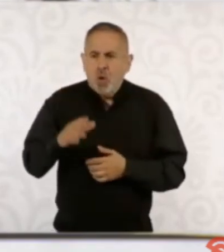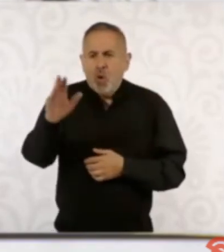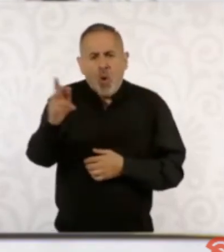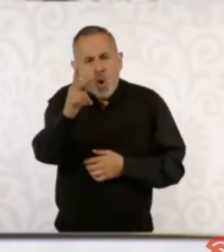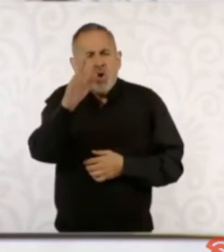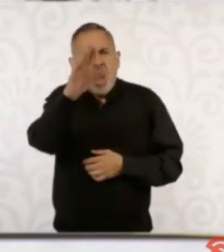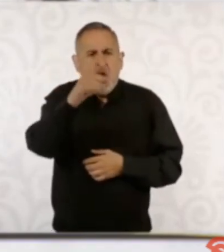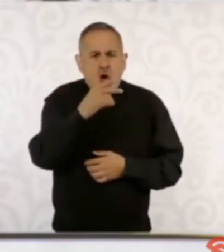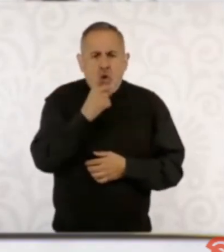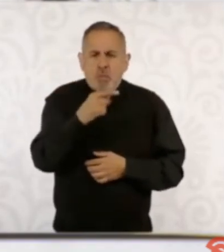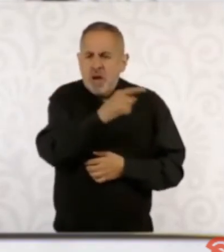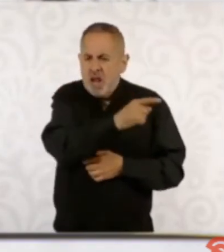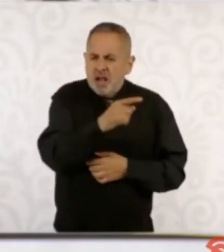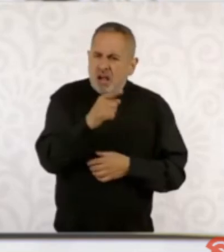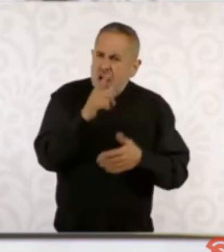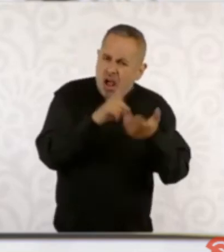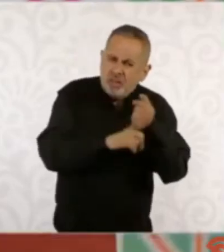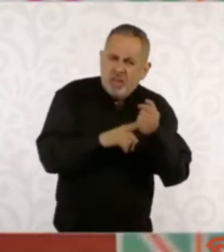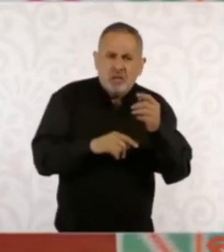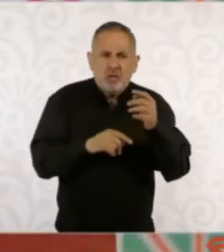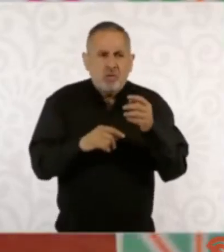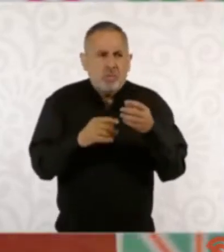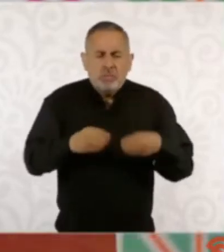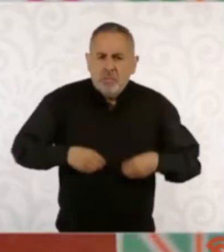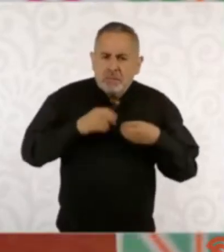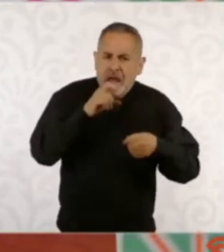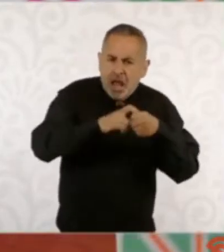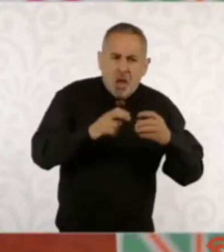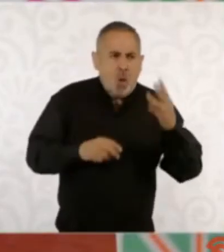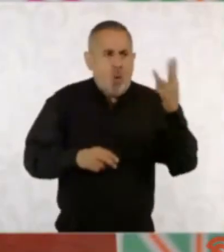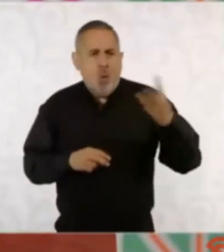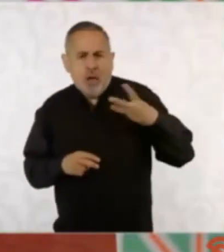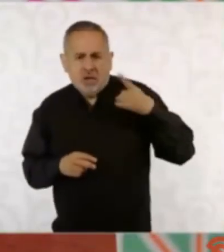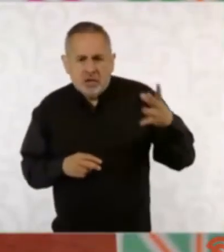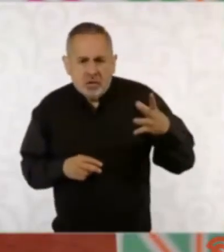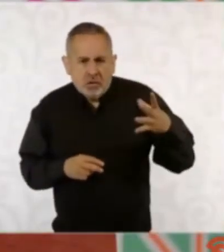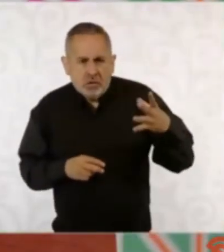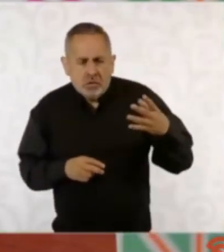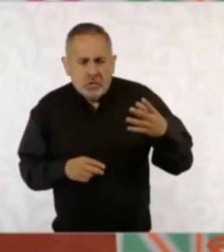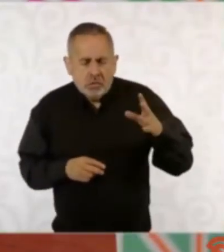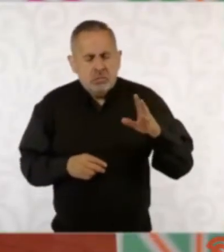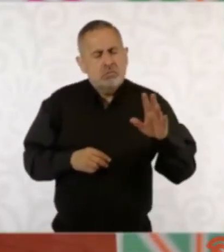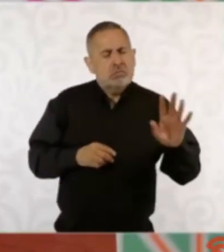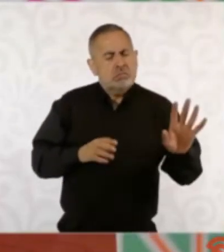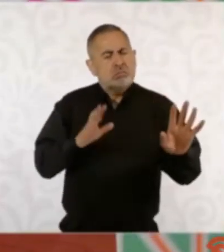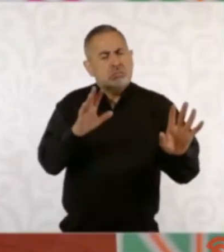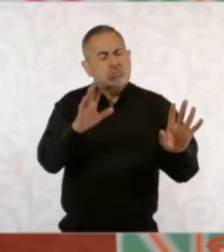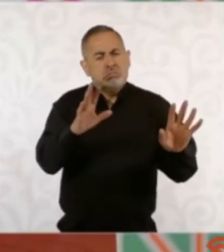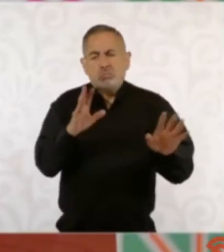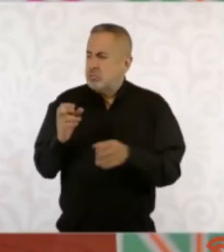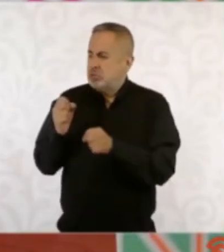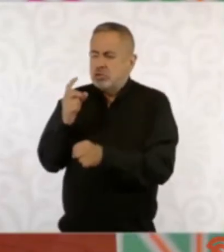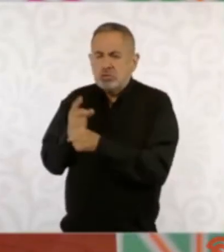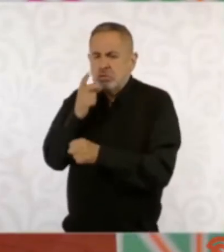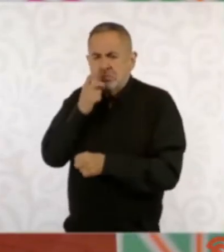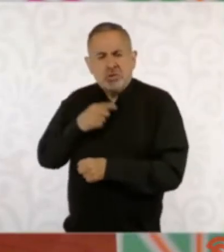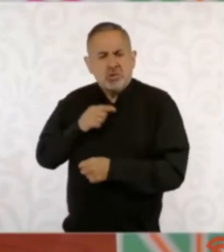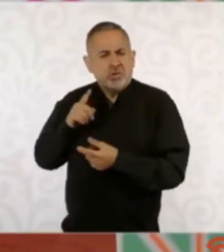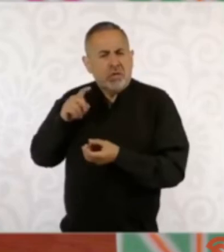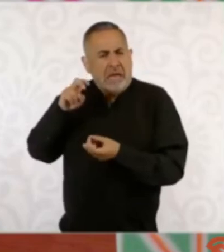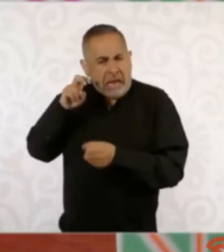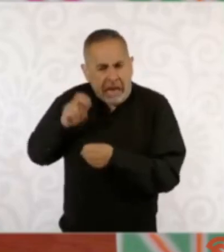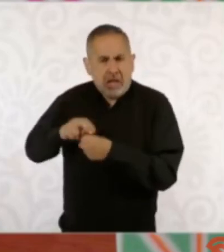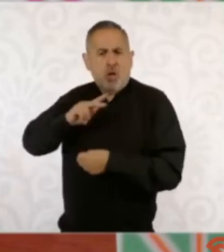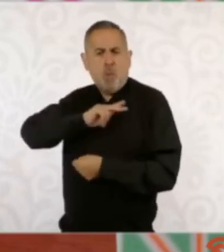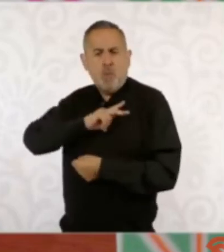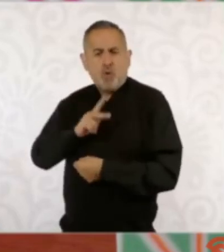persona, Simón Levy, dice que está en Washington, ¿dónde está? Y dijimos, bueno, de acuerdo con el Gabinete de Seguridad, está en Portugal